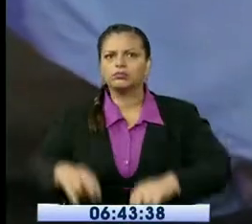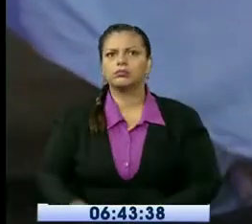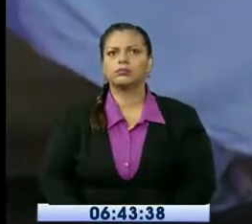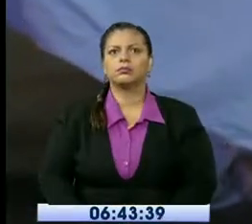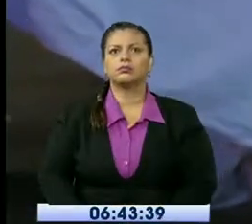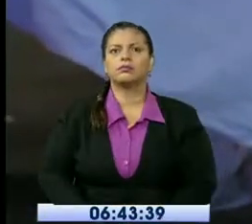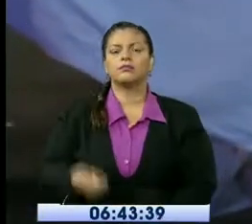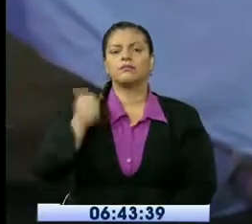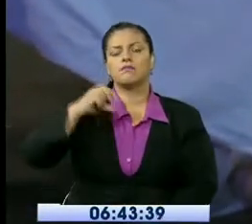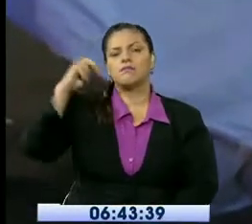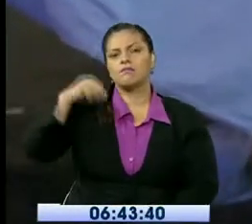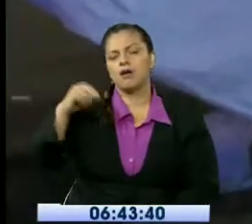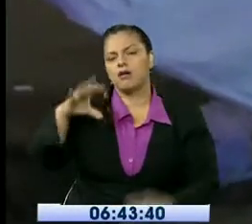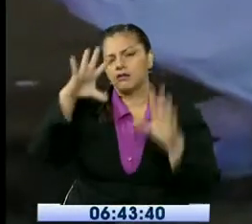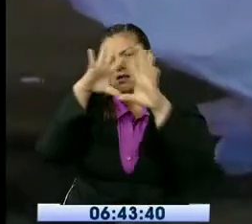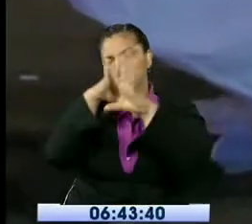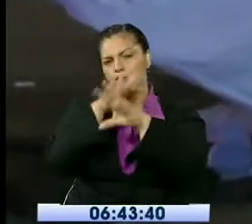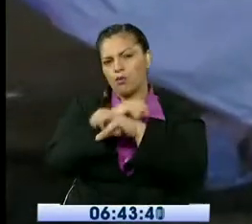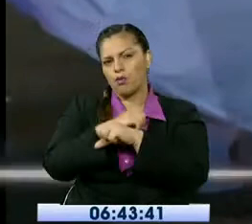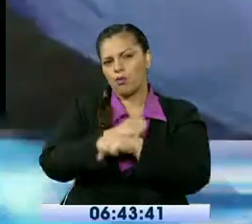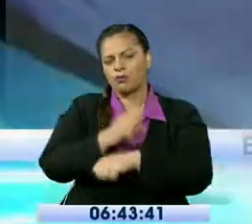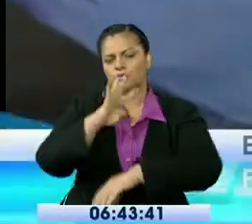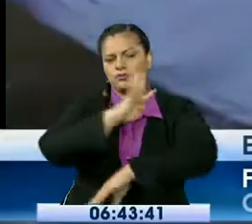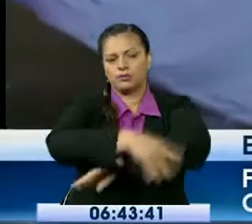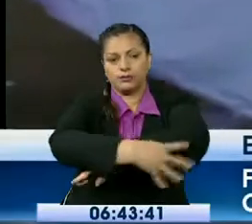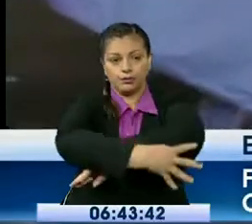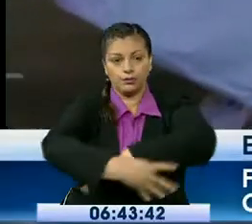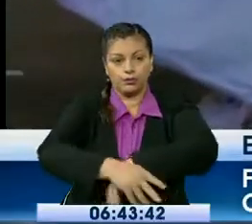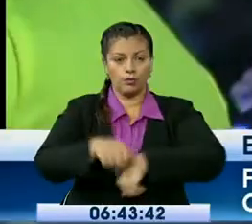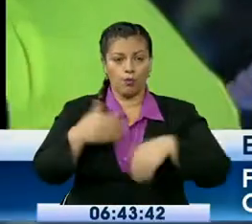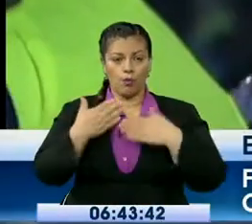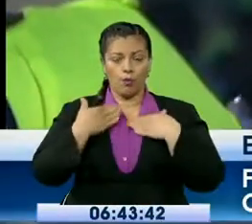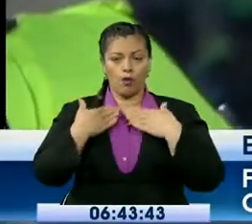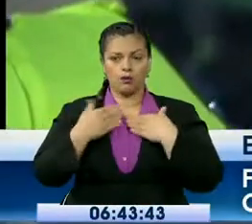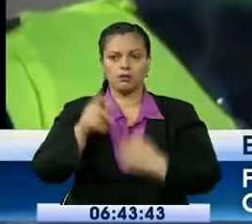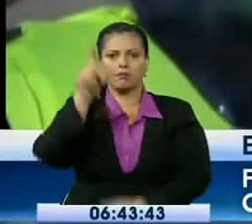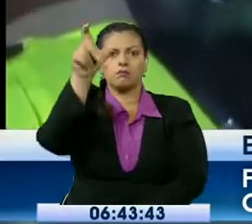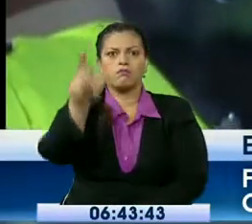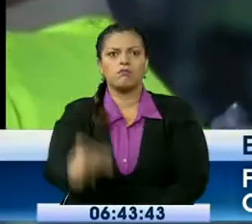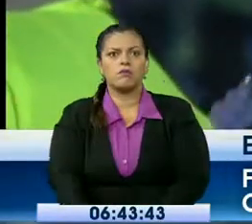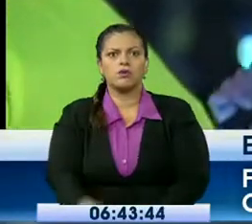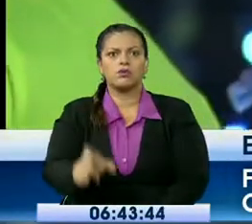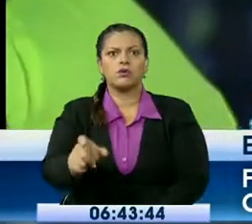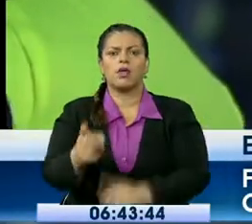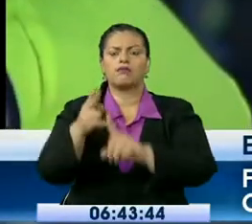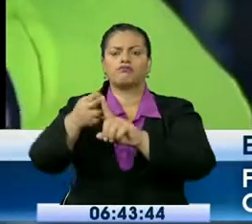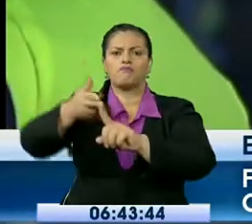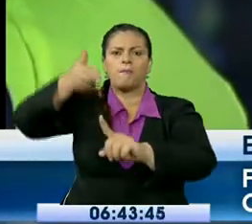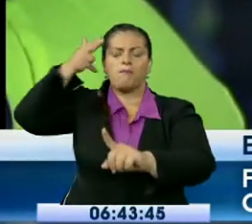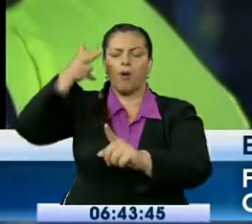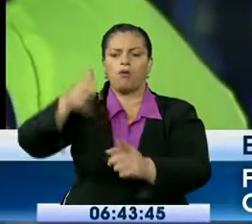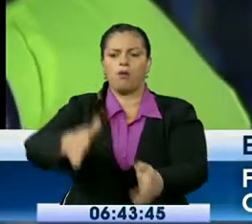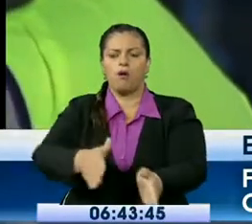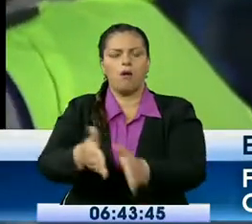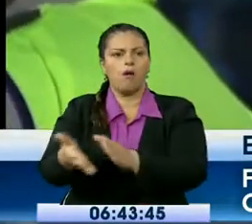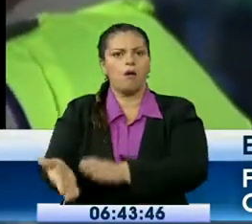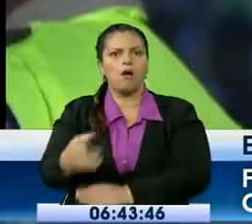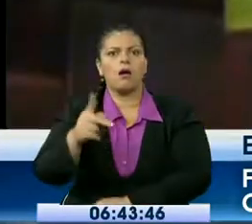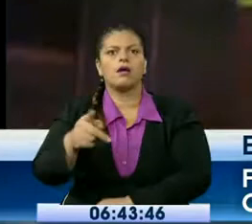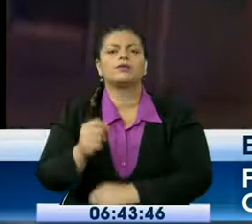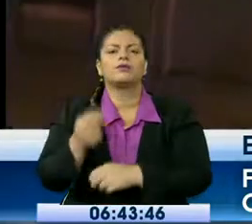De un certero disparo en la cabeza, fue como asesinaron a un ciudadano albanés de 40 años de